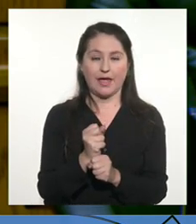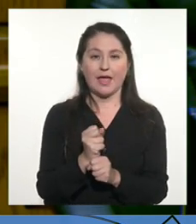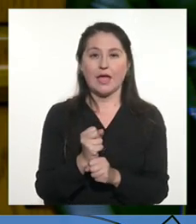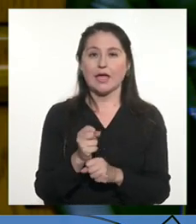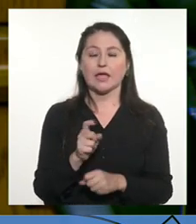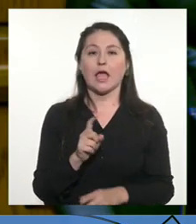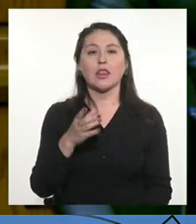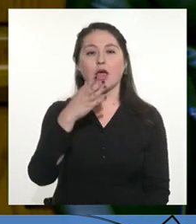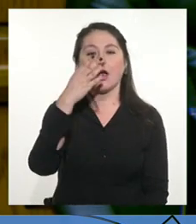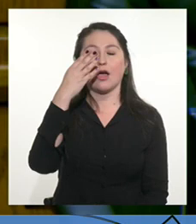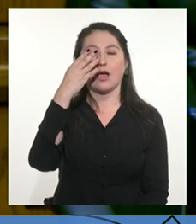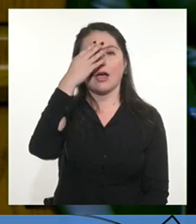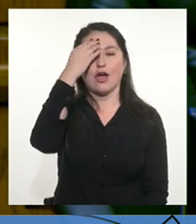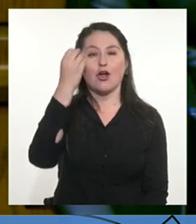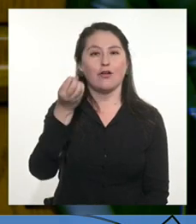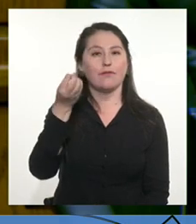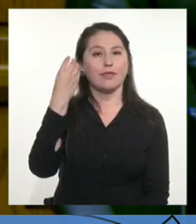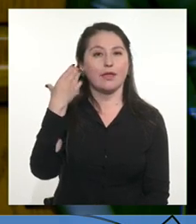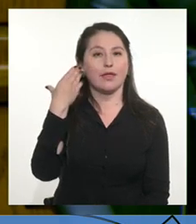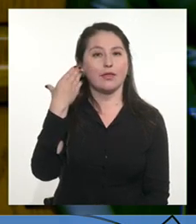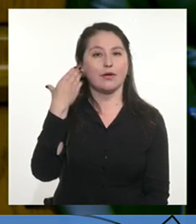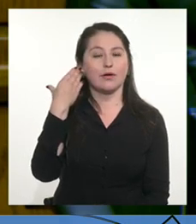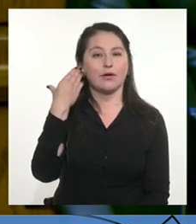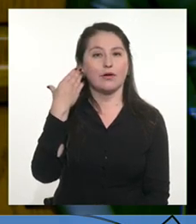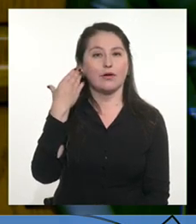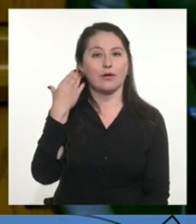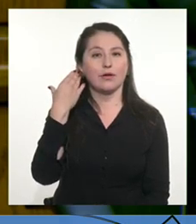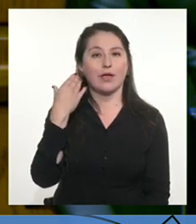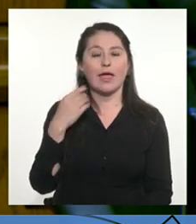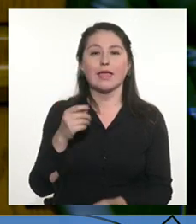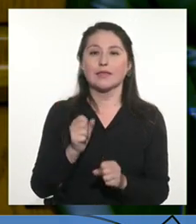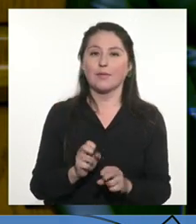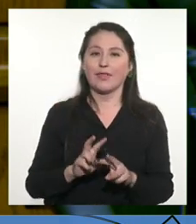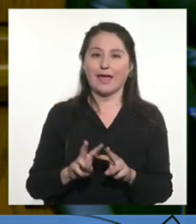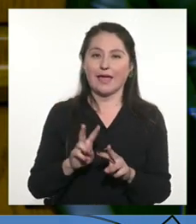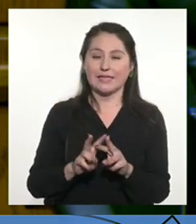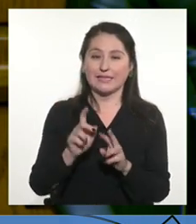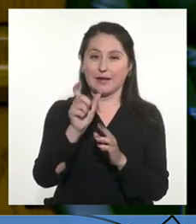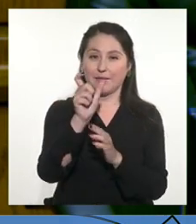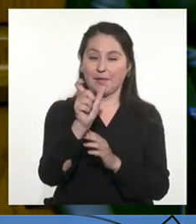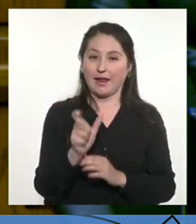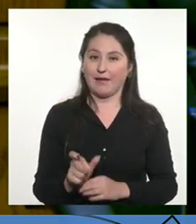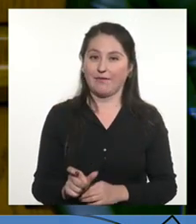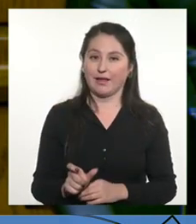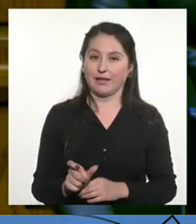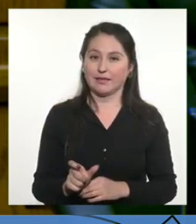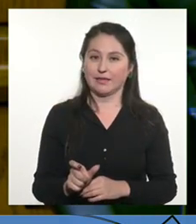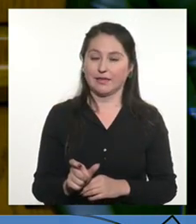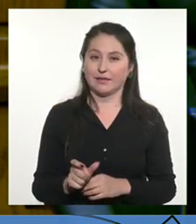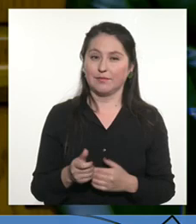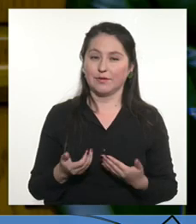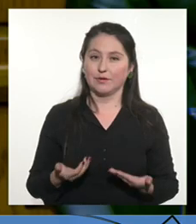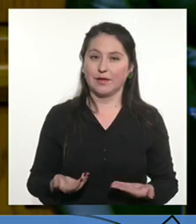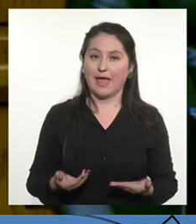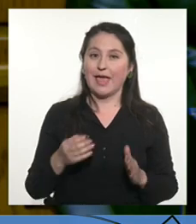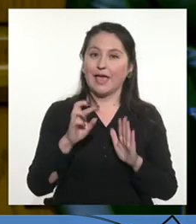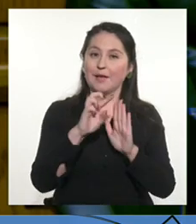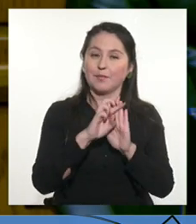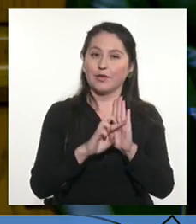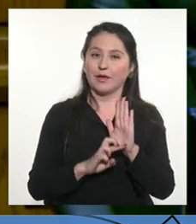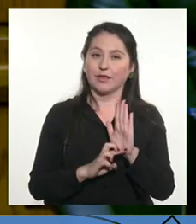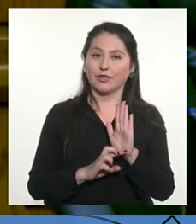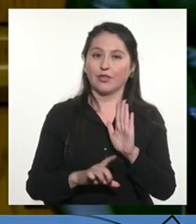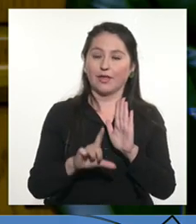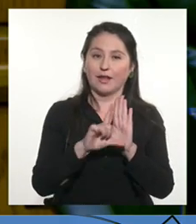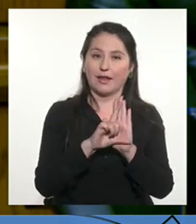sea uno de los parámetros para los planes de revisión legislativa que se aplican por su parte el proyecto de ley